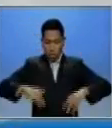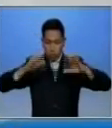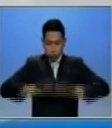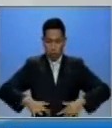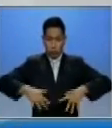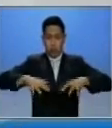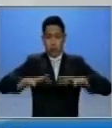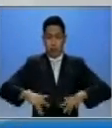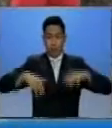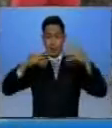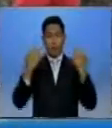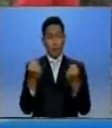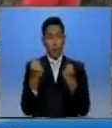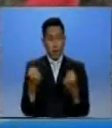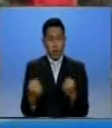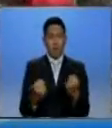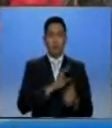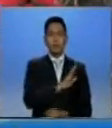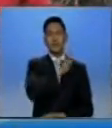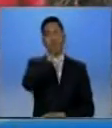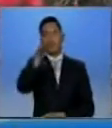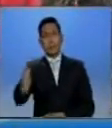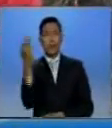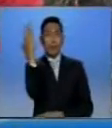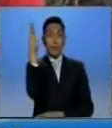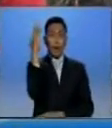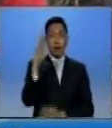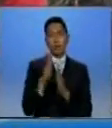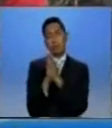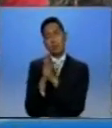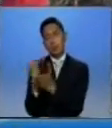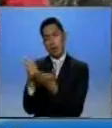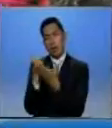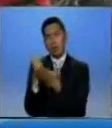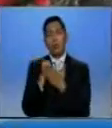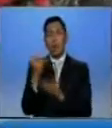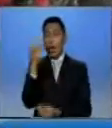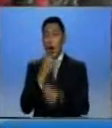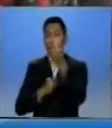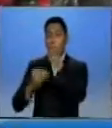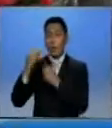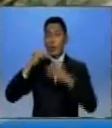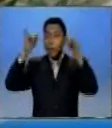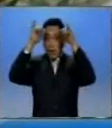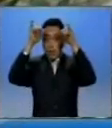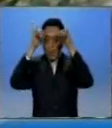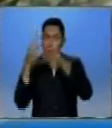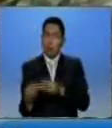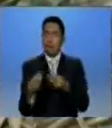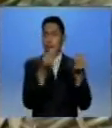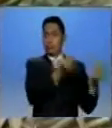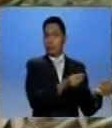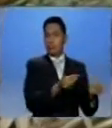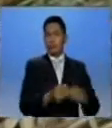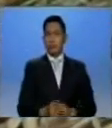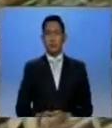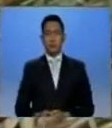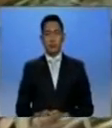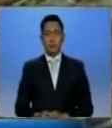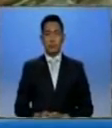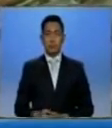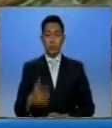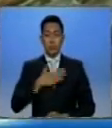obligados a viajar hasta baños de agua santa a solicitar ayuda para alimentar a su ganado Ya que en el sector de nosotros se encuentra